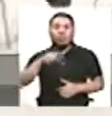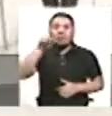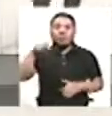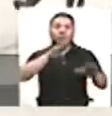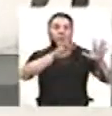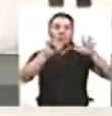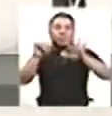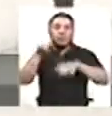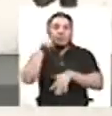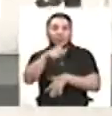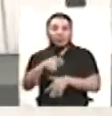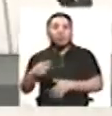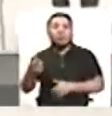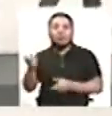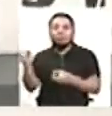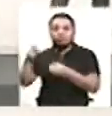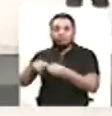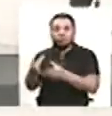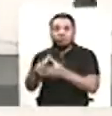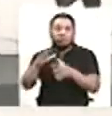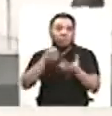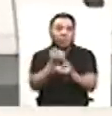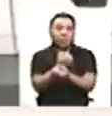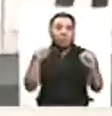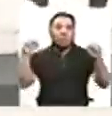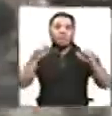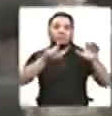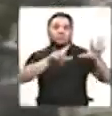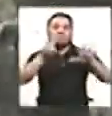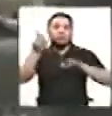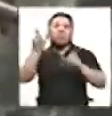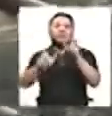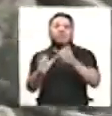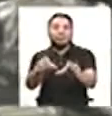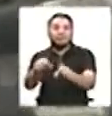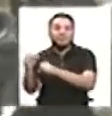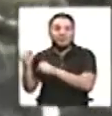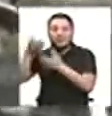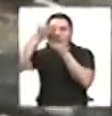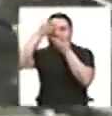fue nombrado para integrar la fuerza de intervención para rescatar a 72 rehenes.